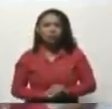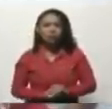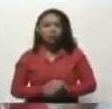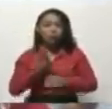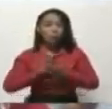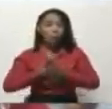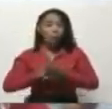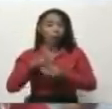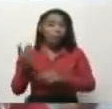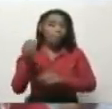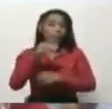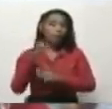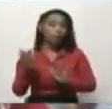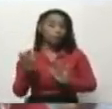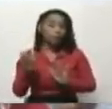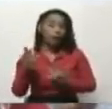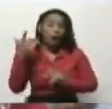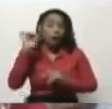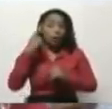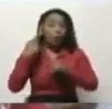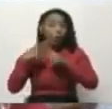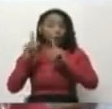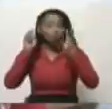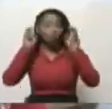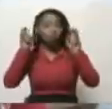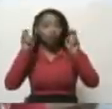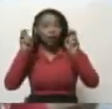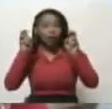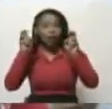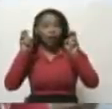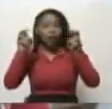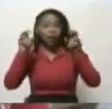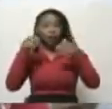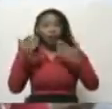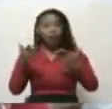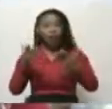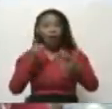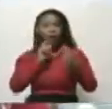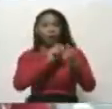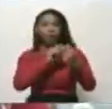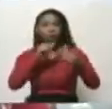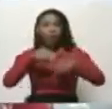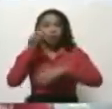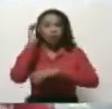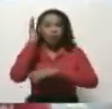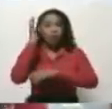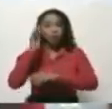Porque además, y acá hay otro elemento a los efectos de la discusión de este Congreso,